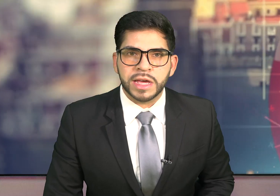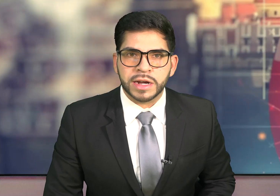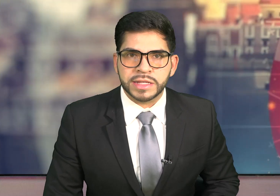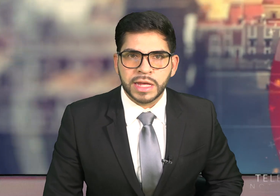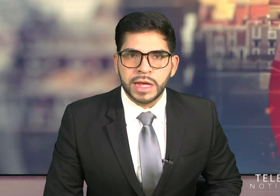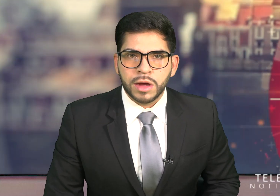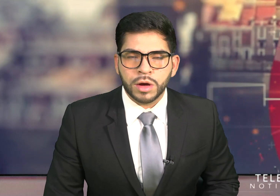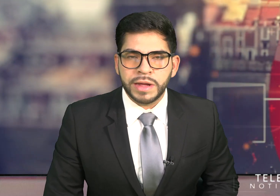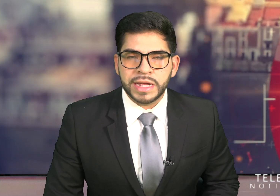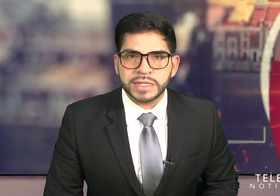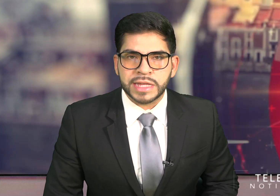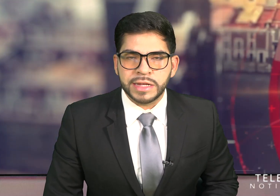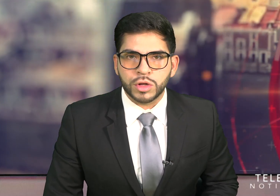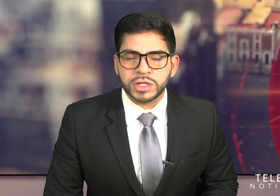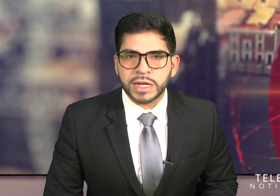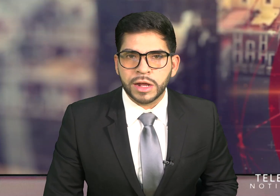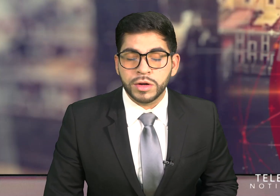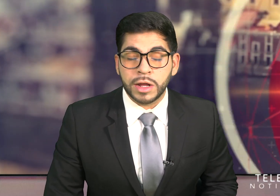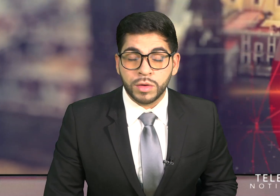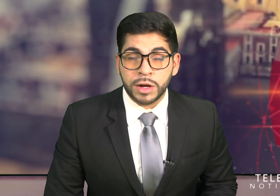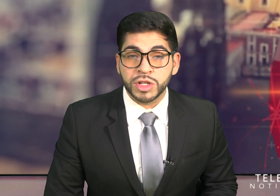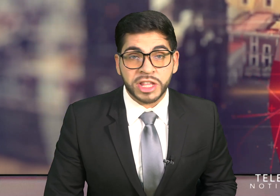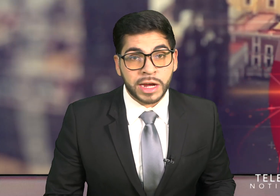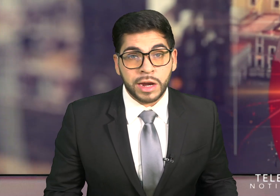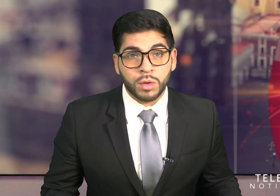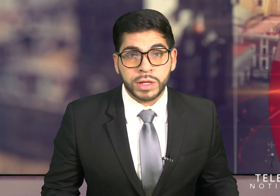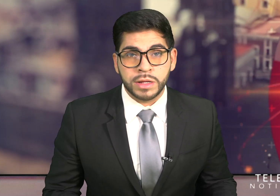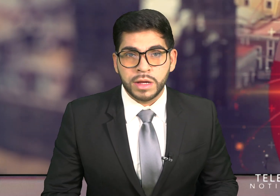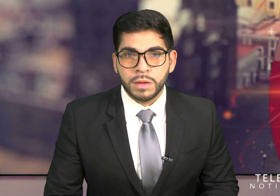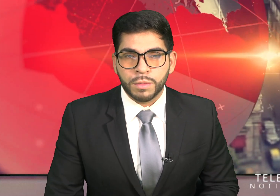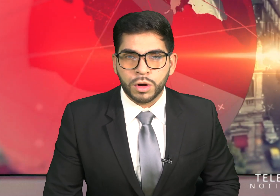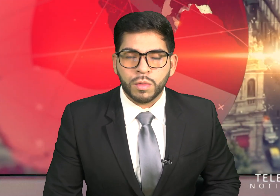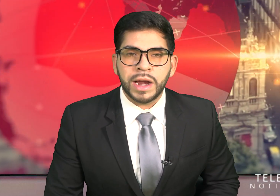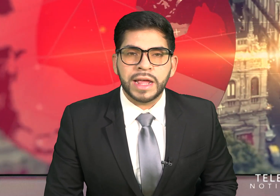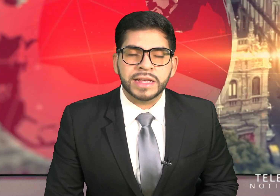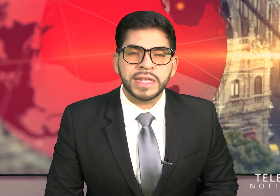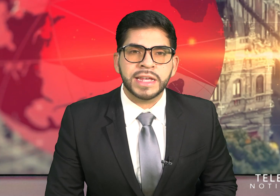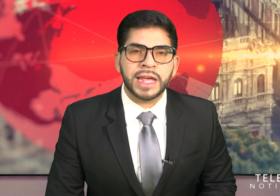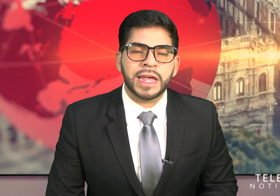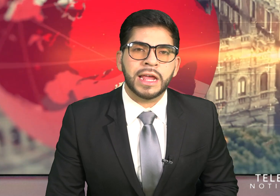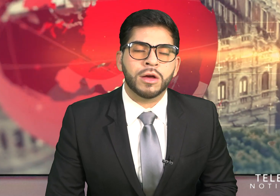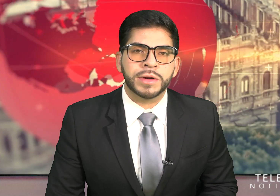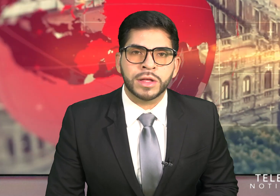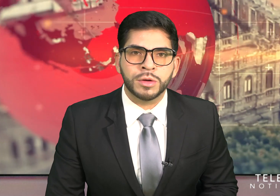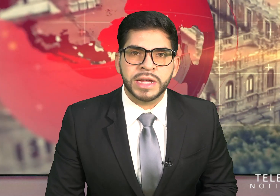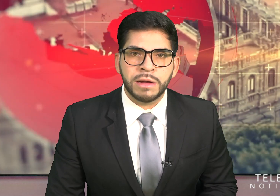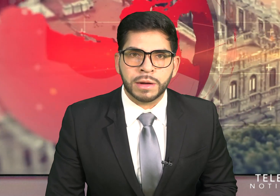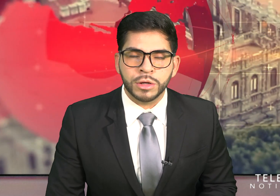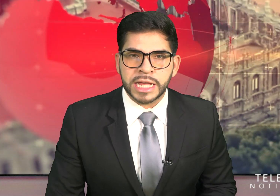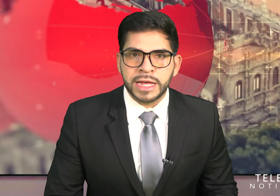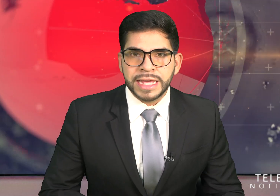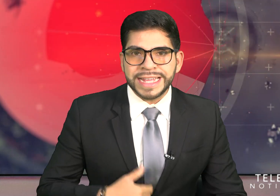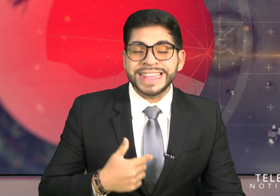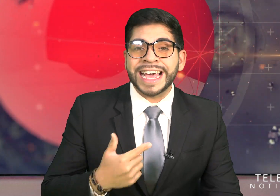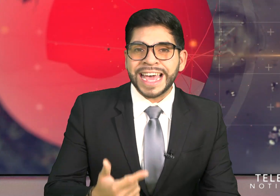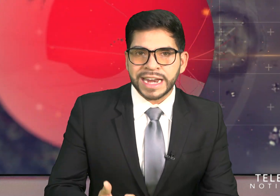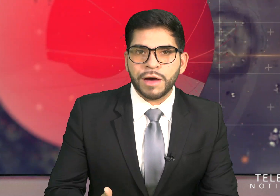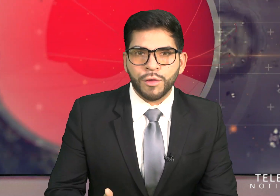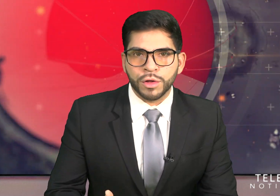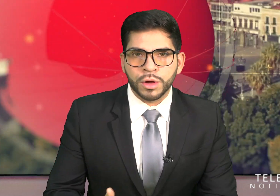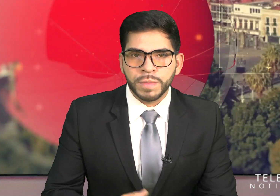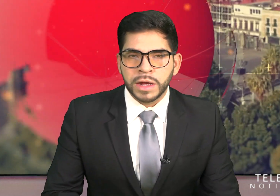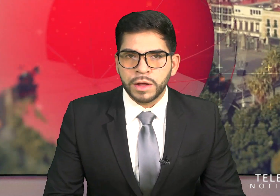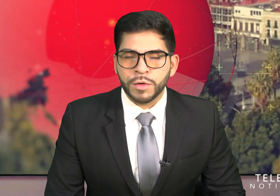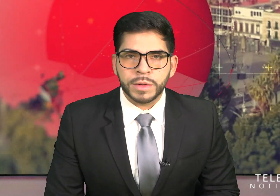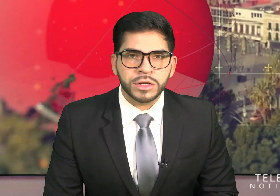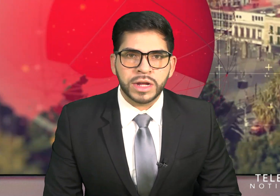pasado viernes jóvenes se intoxicaron en una noche de Halloween Por lo cual exige el gobernador Miguel Barbosa indagar